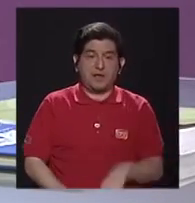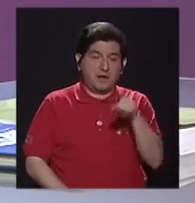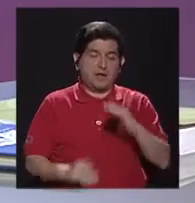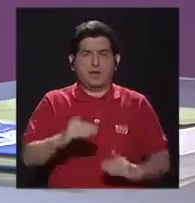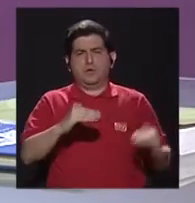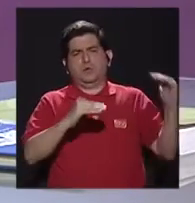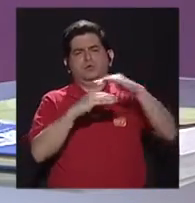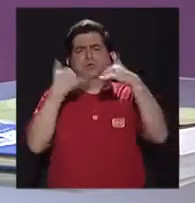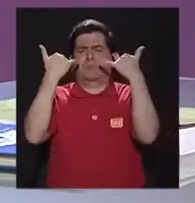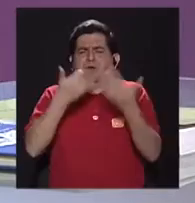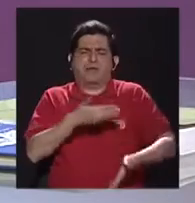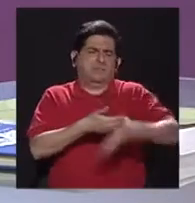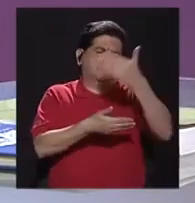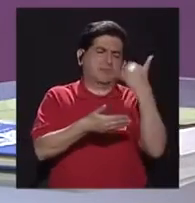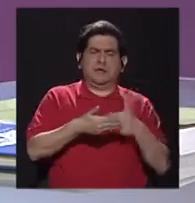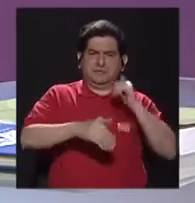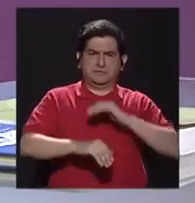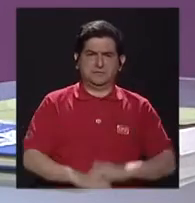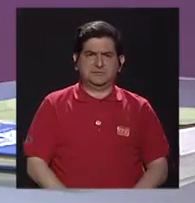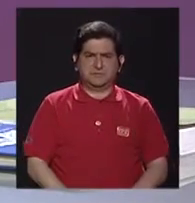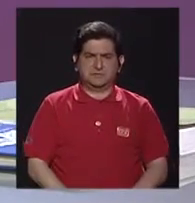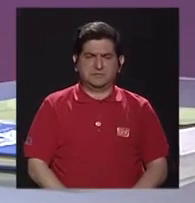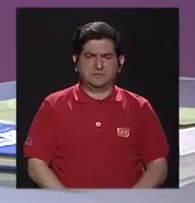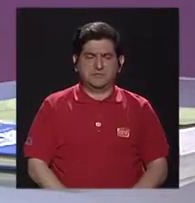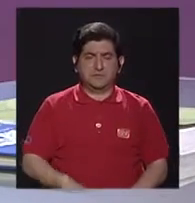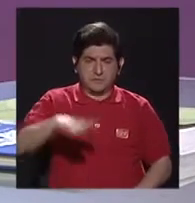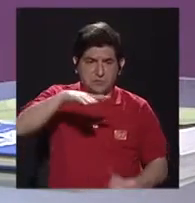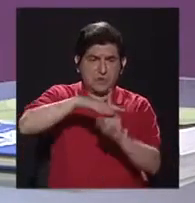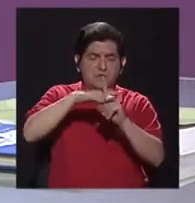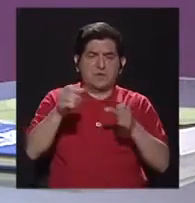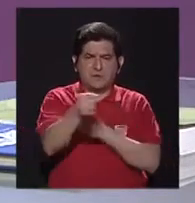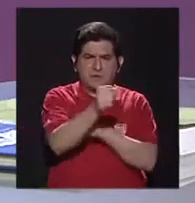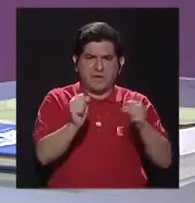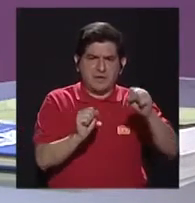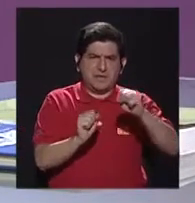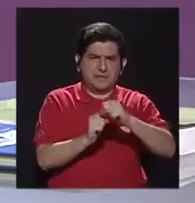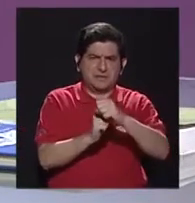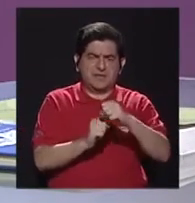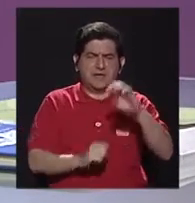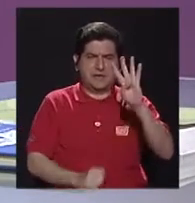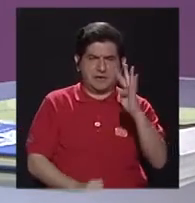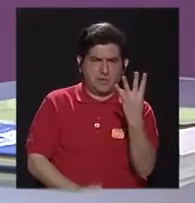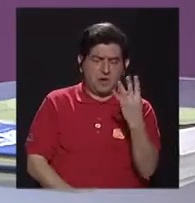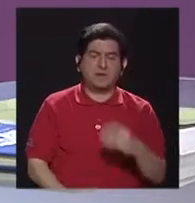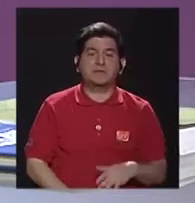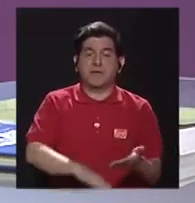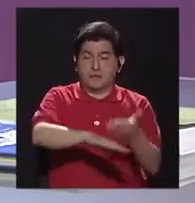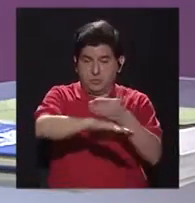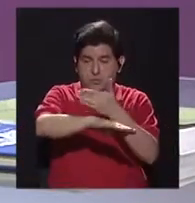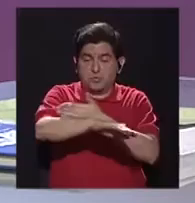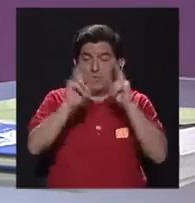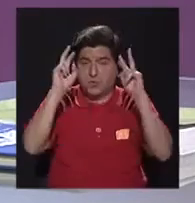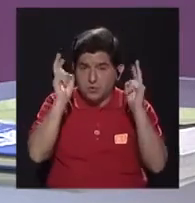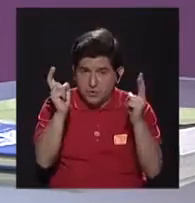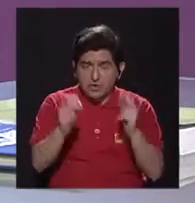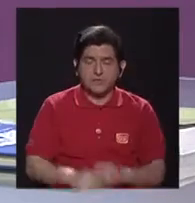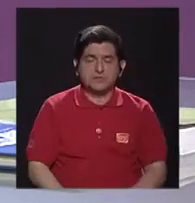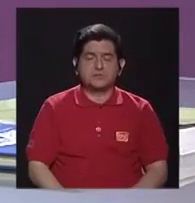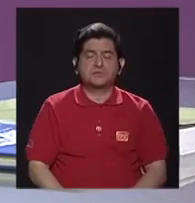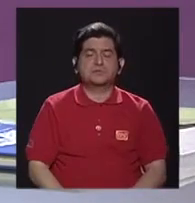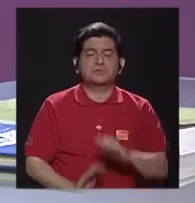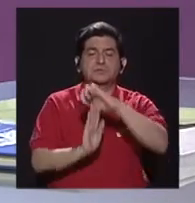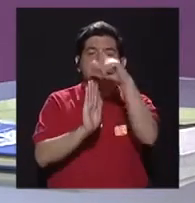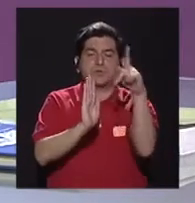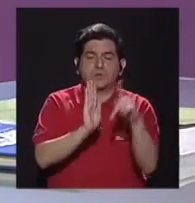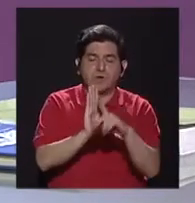superado hace mucho tiempo. El nacimiento de la Sala Cuarta está en relación directa con un avance en ese tema de hacer de la